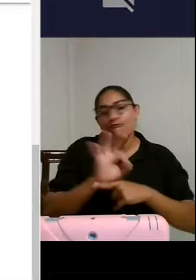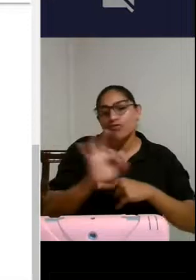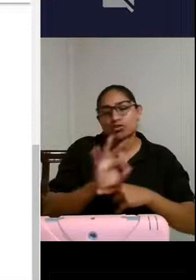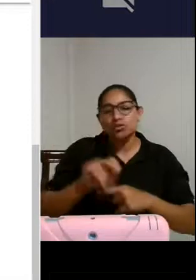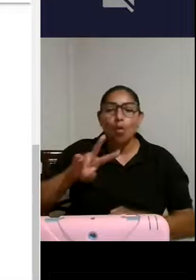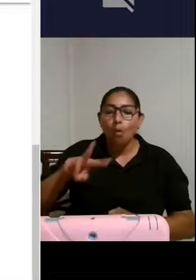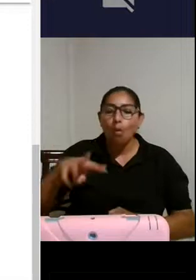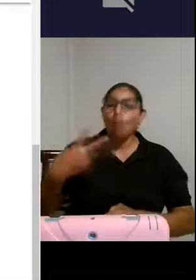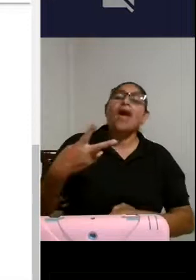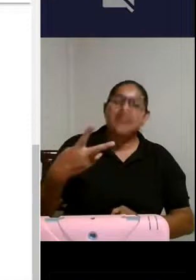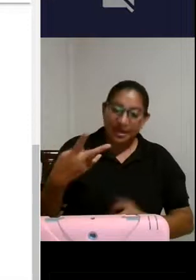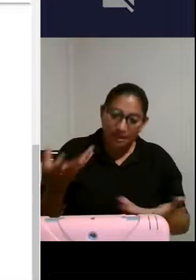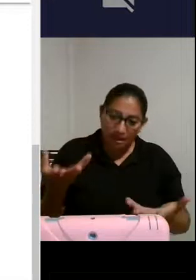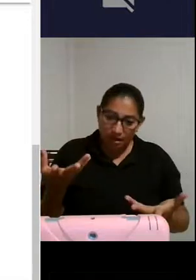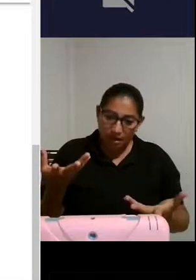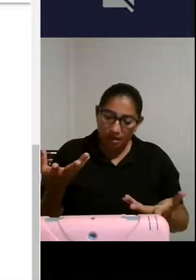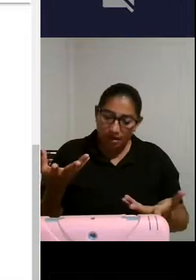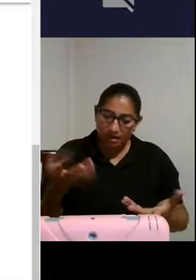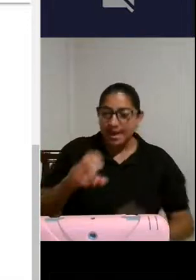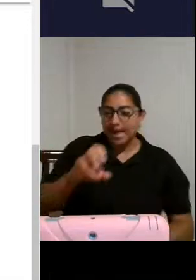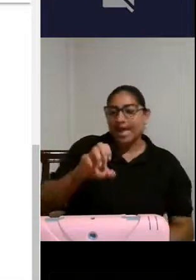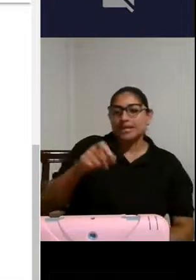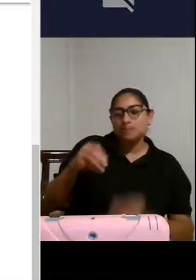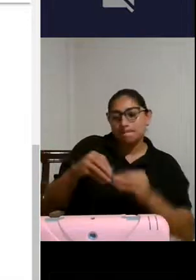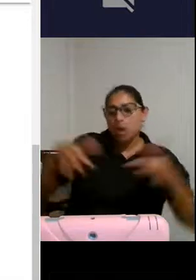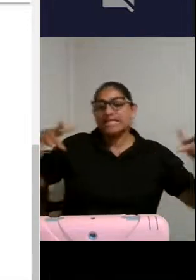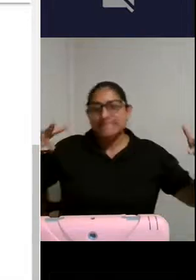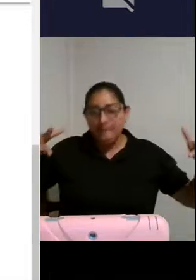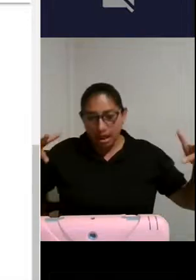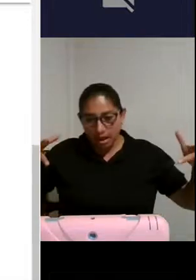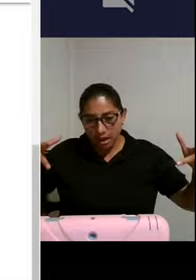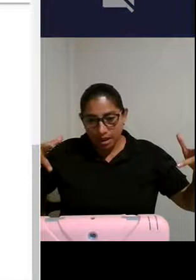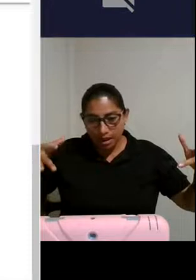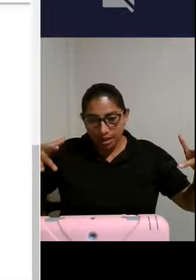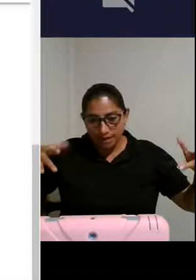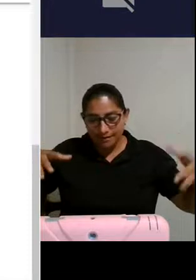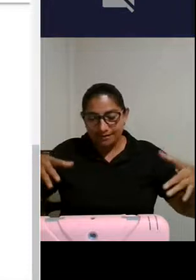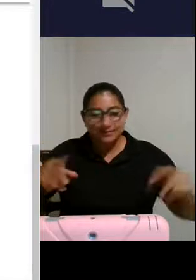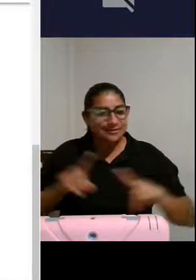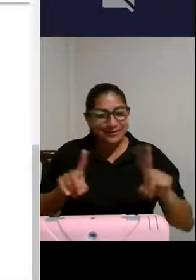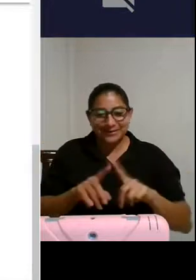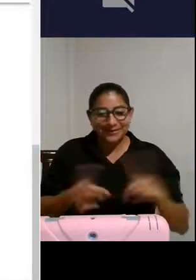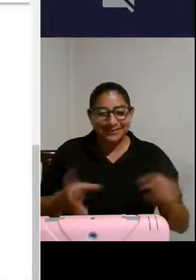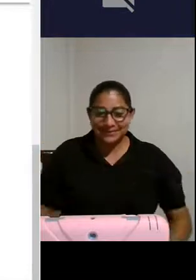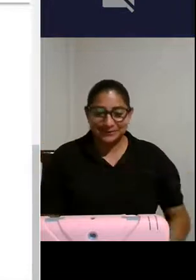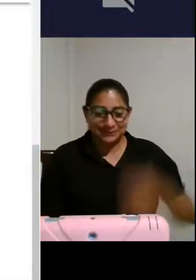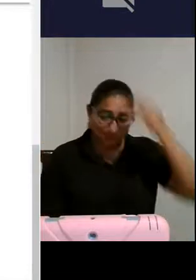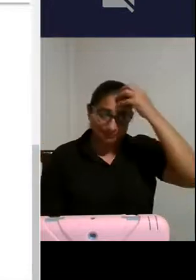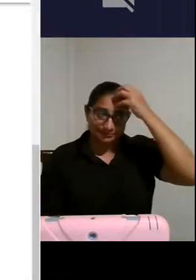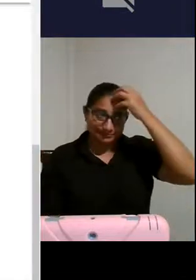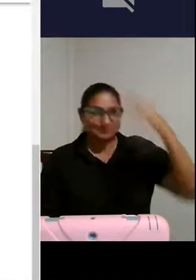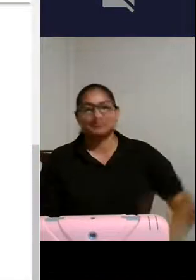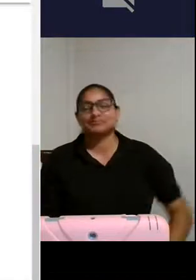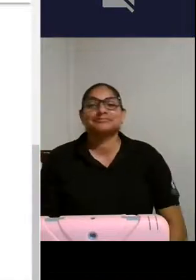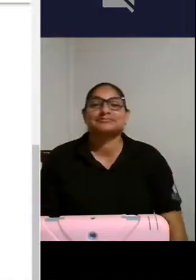vez, y lo revisamos con mucho gusto Muchas gracias. para servirle.